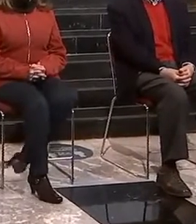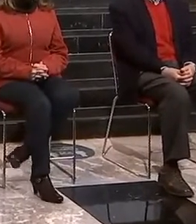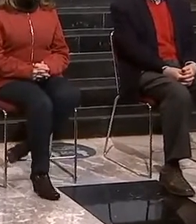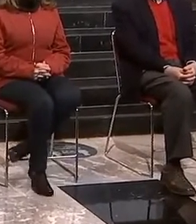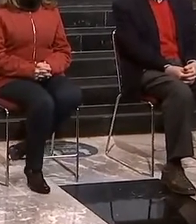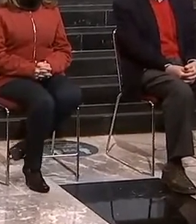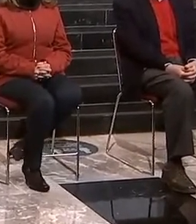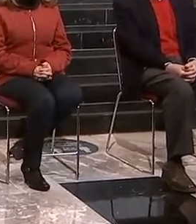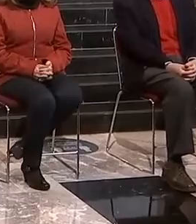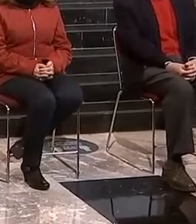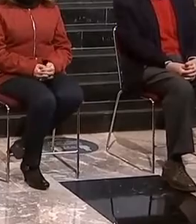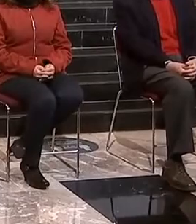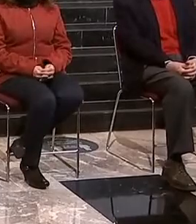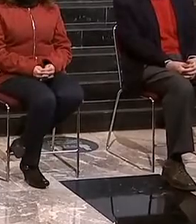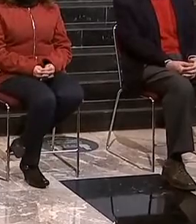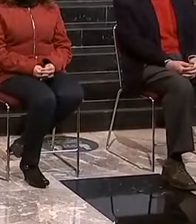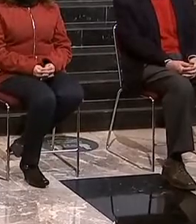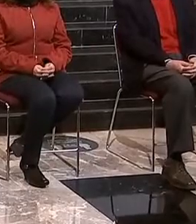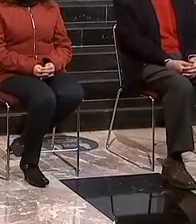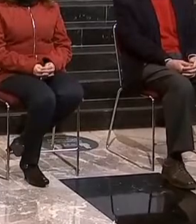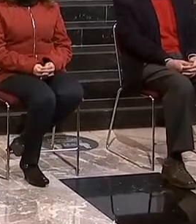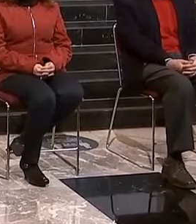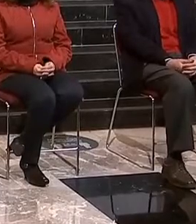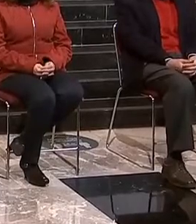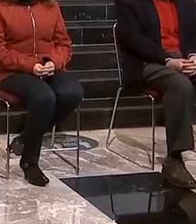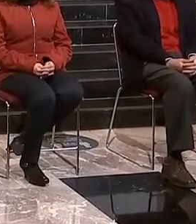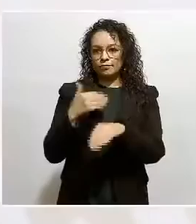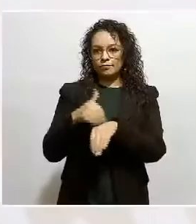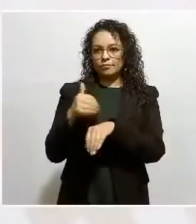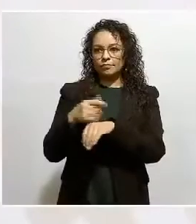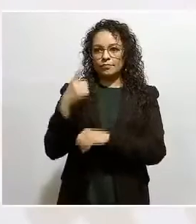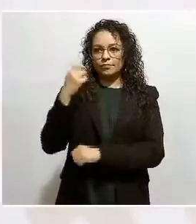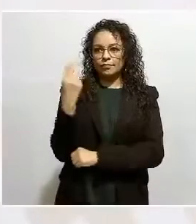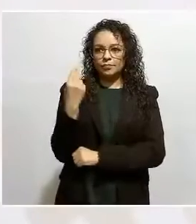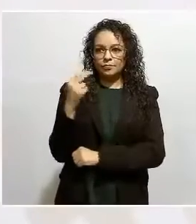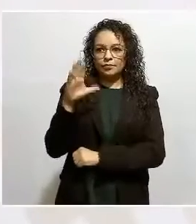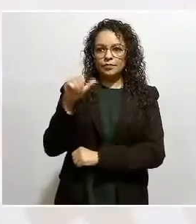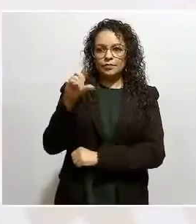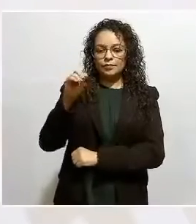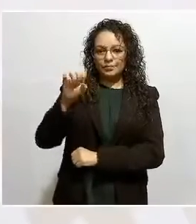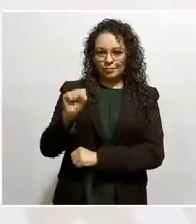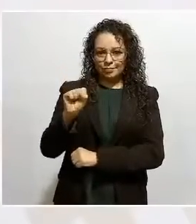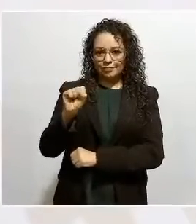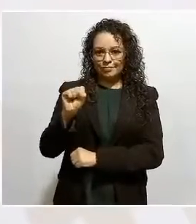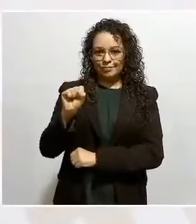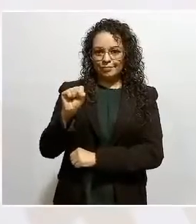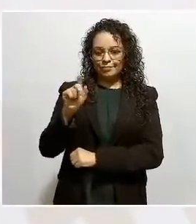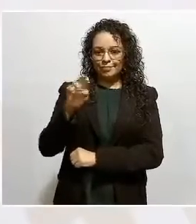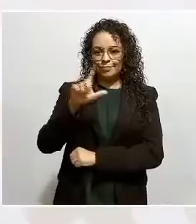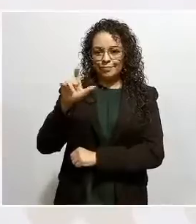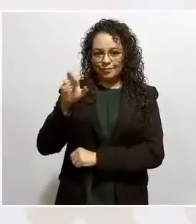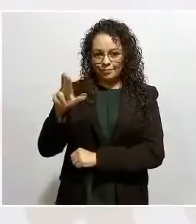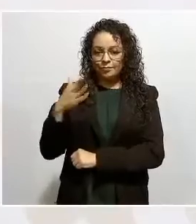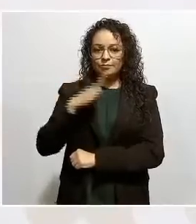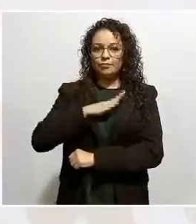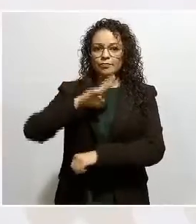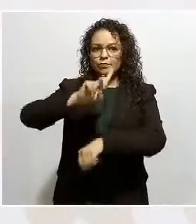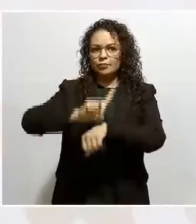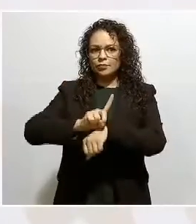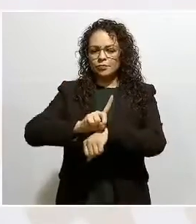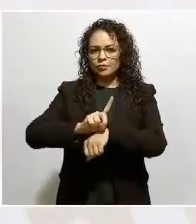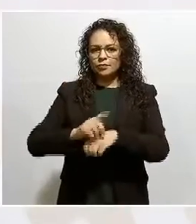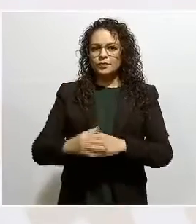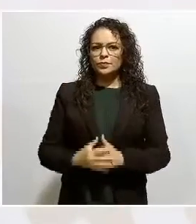Feliz cumpleaños 125, Carlos Pellicer Cámara. Muy buenos días. Me voy a permitir un